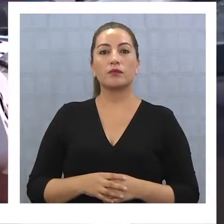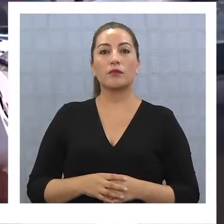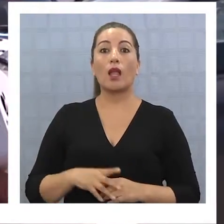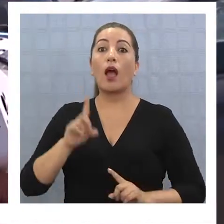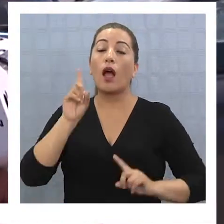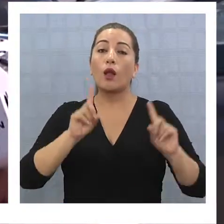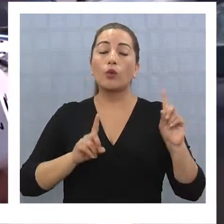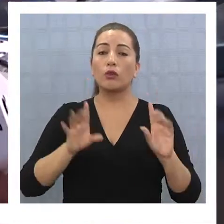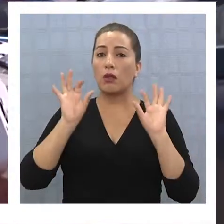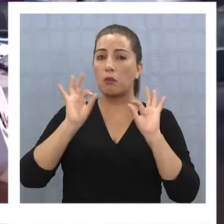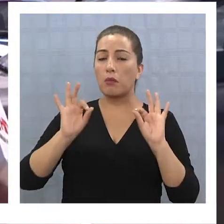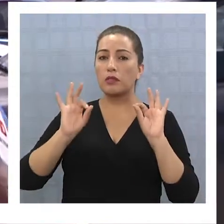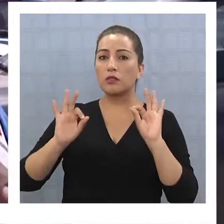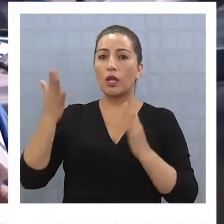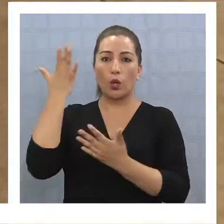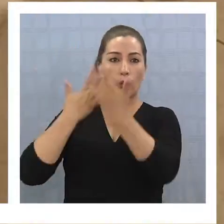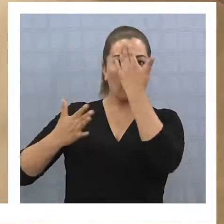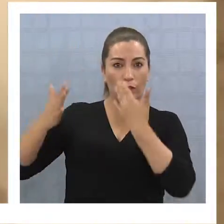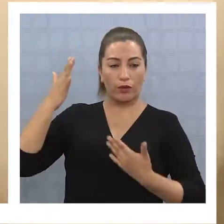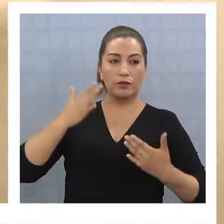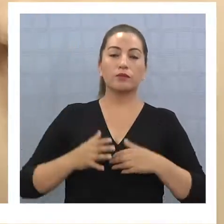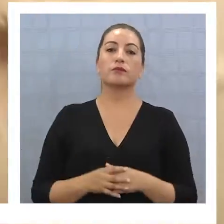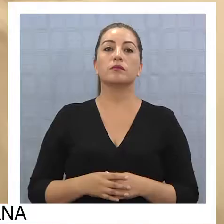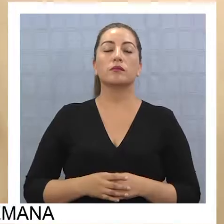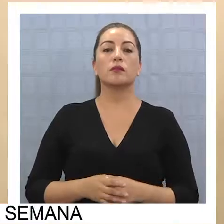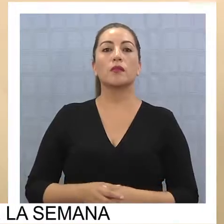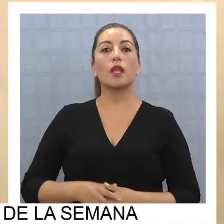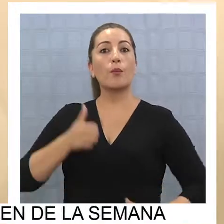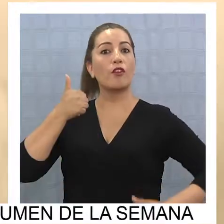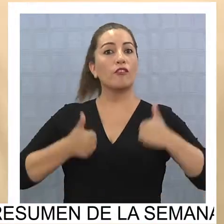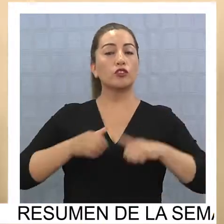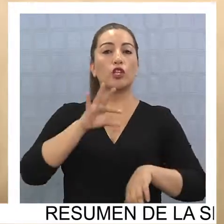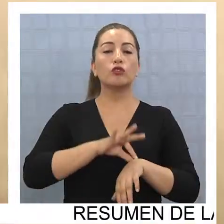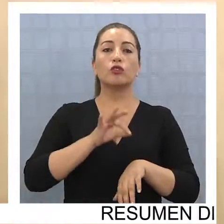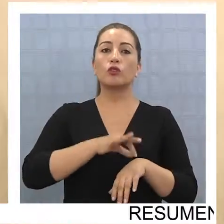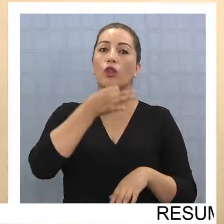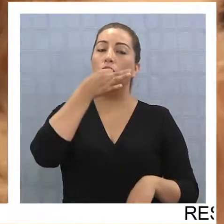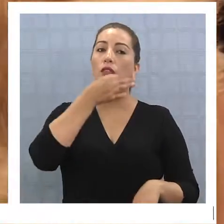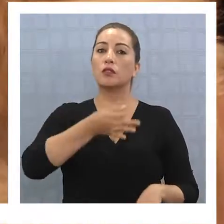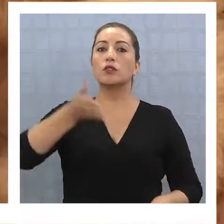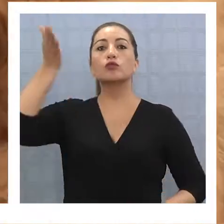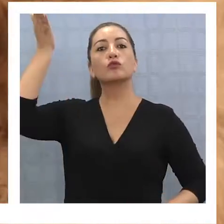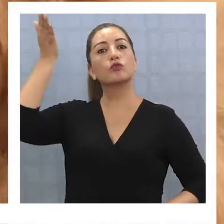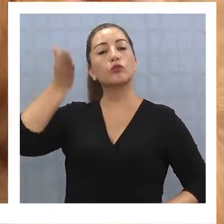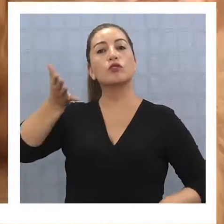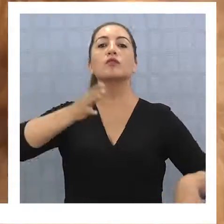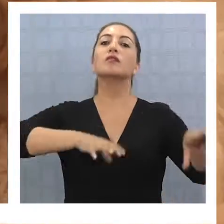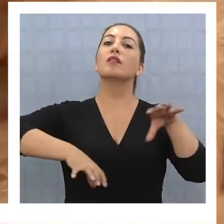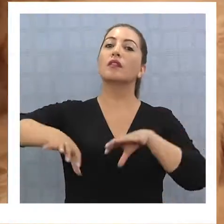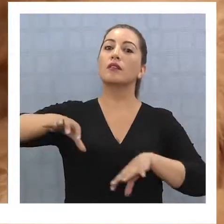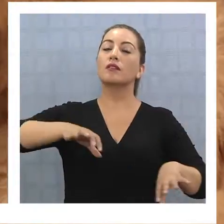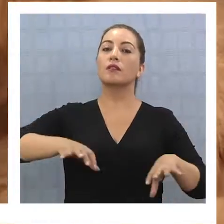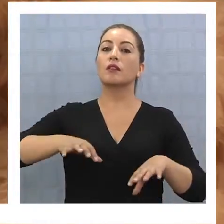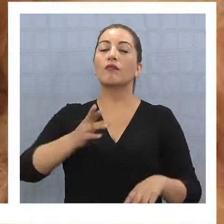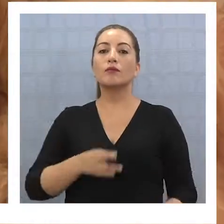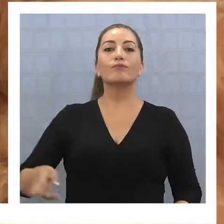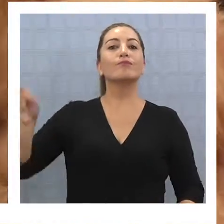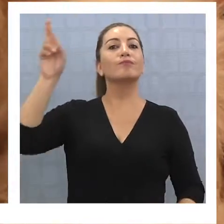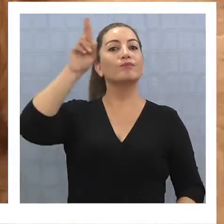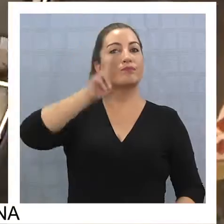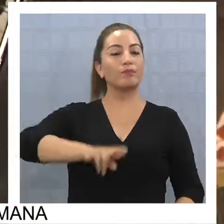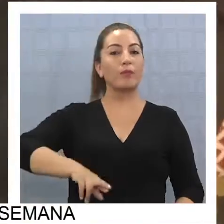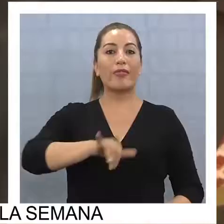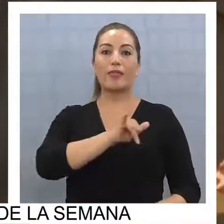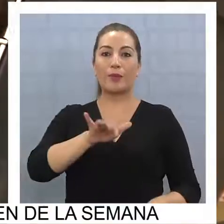para protegerse del sol. El profesional señala que habrá una suspensión de actividades para reanudar las atenciones